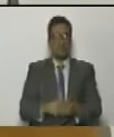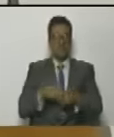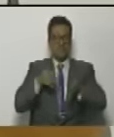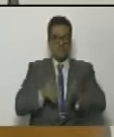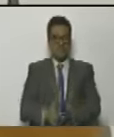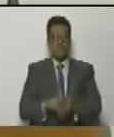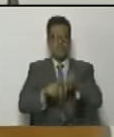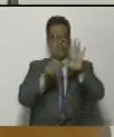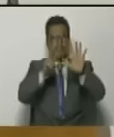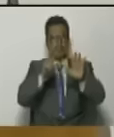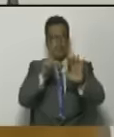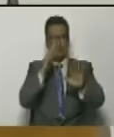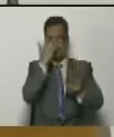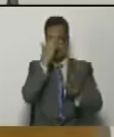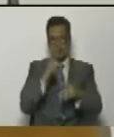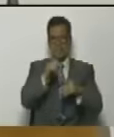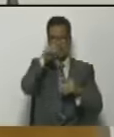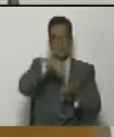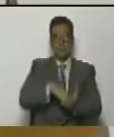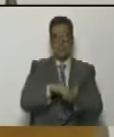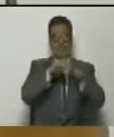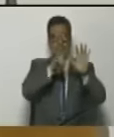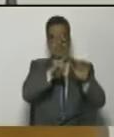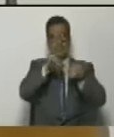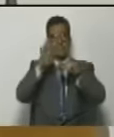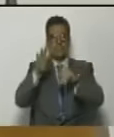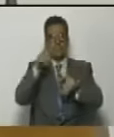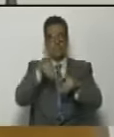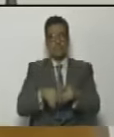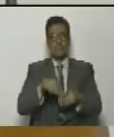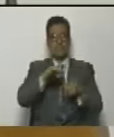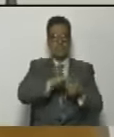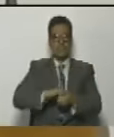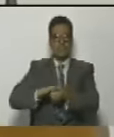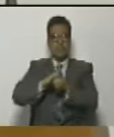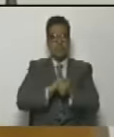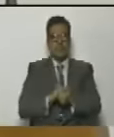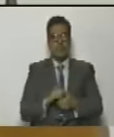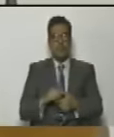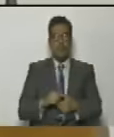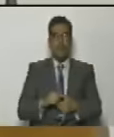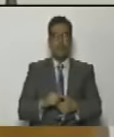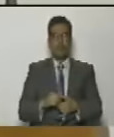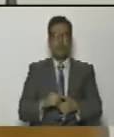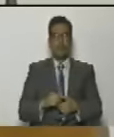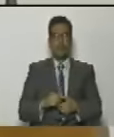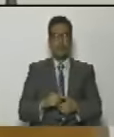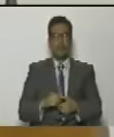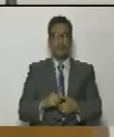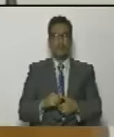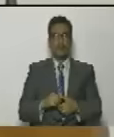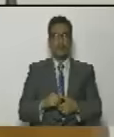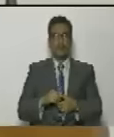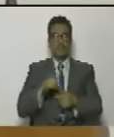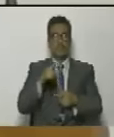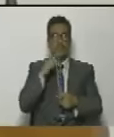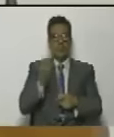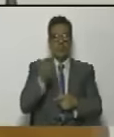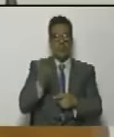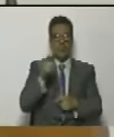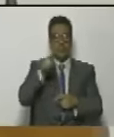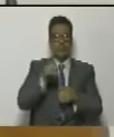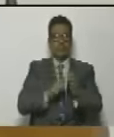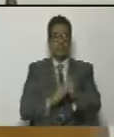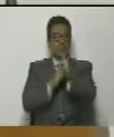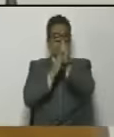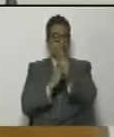nació el 6 de febrero de 1929 en la ciudad de Boconó, estado Trujillo, destacándose como un